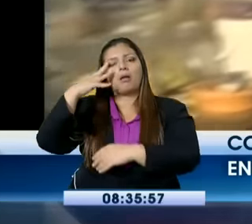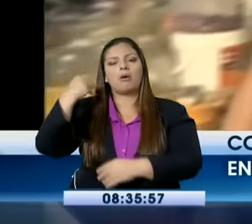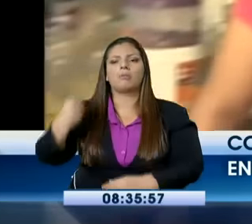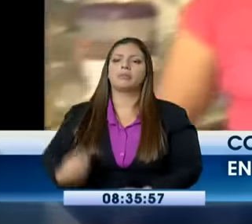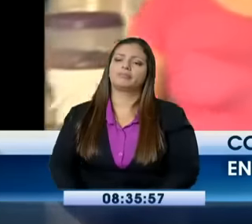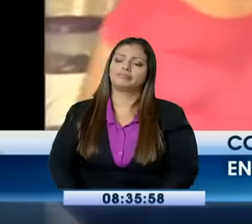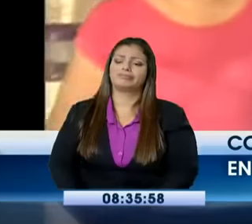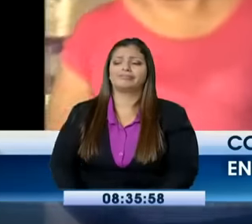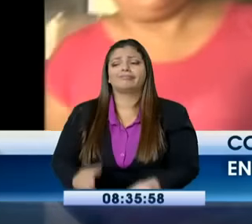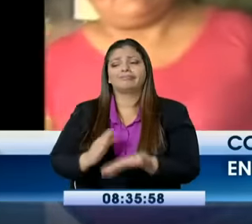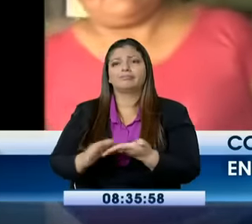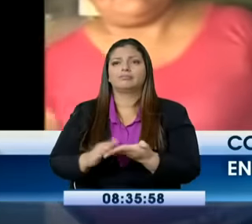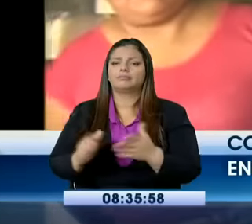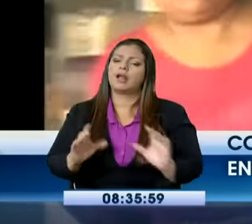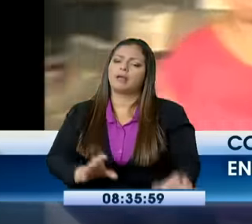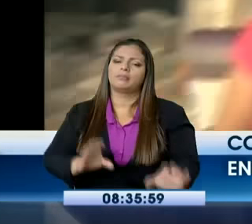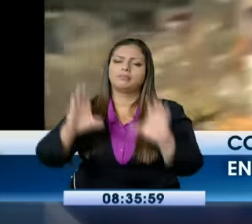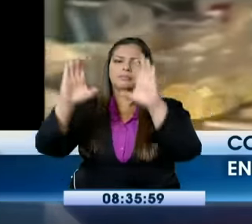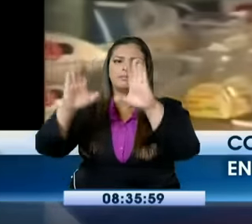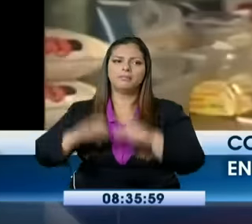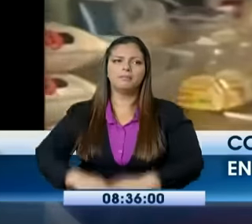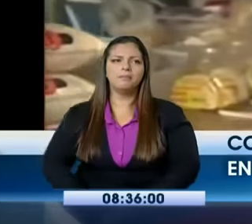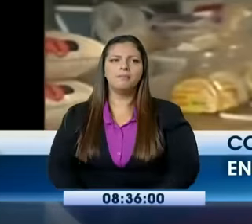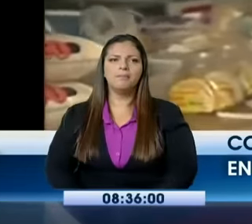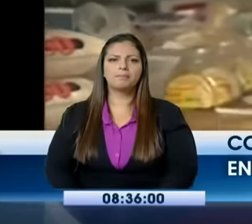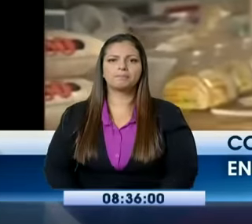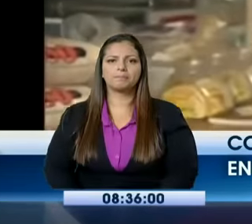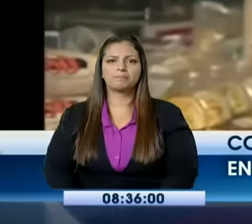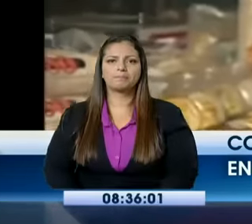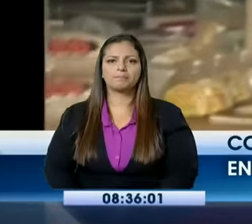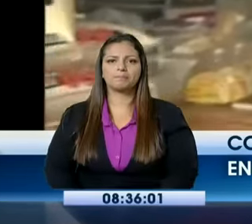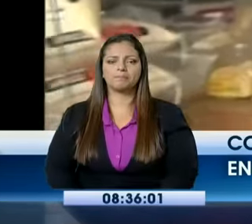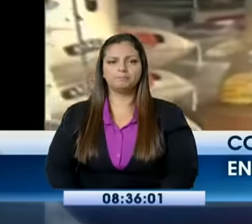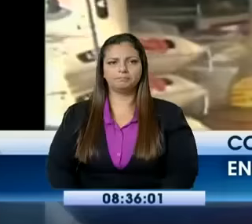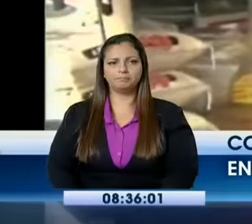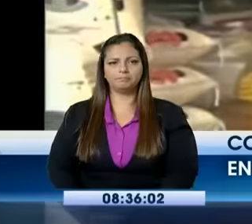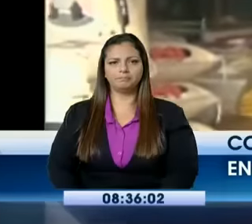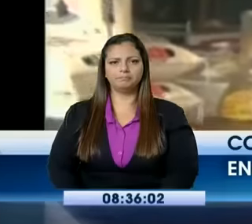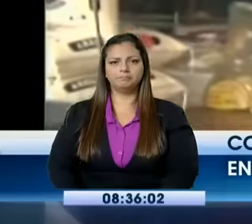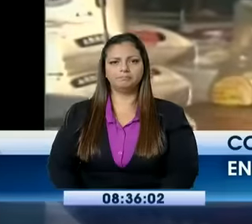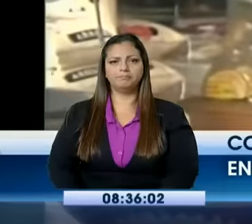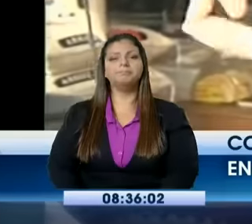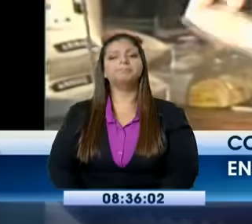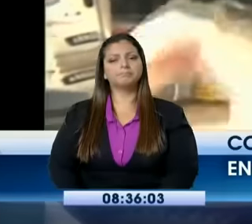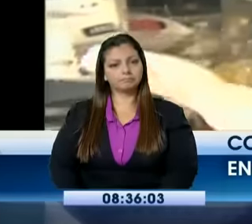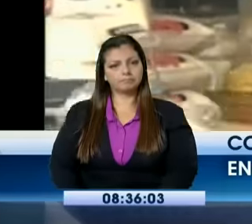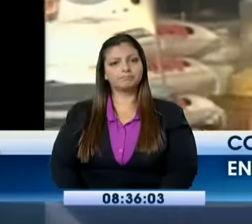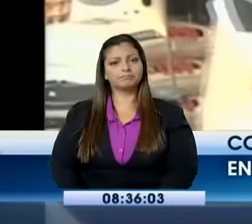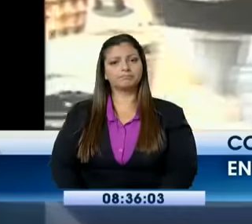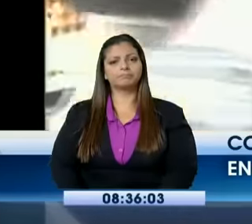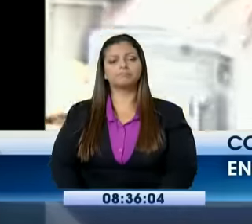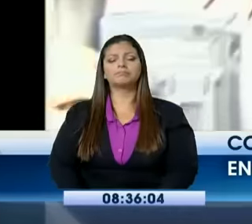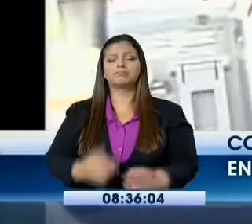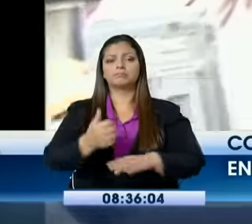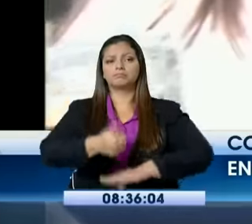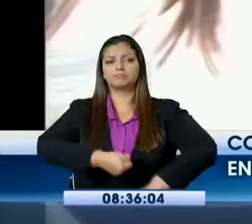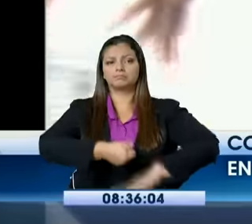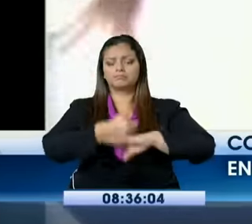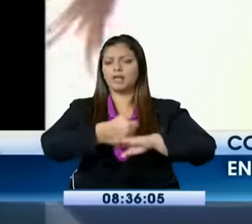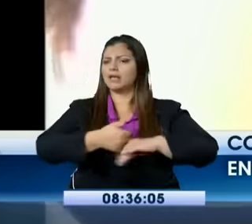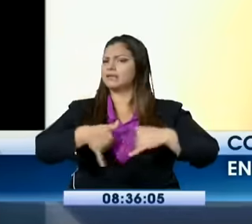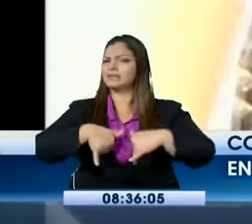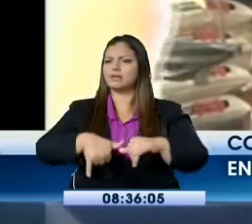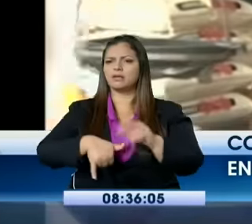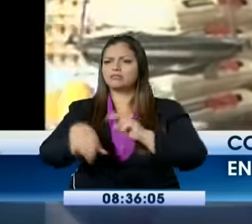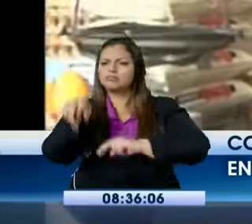continúa, no he encontrado otra irregularidad aquí en este local, entonces las autoridades van a continuar que en cada uno de los locales en esta plaza que se ha